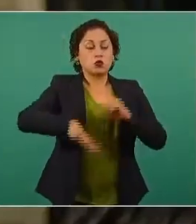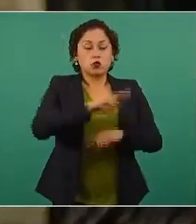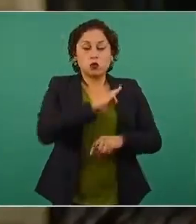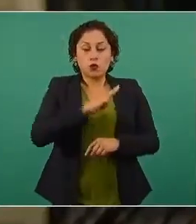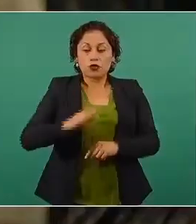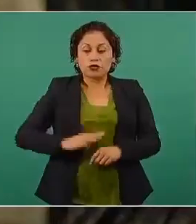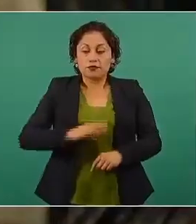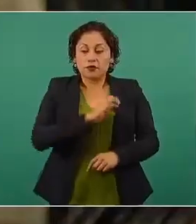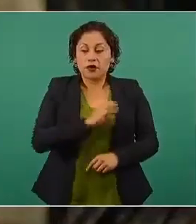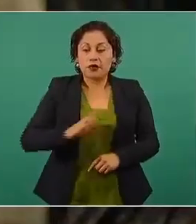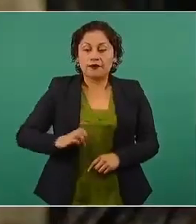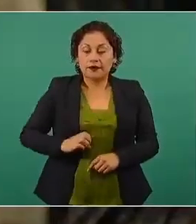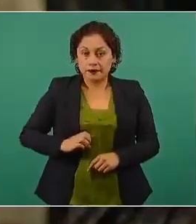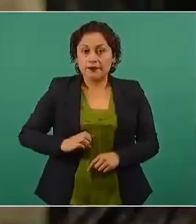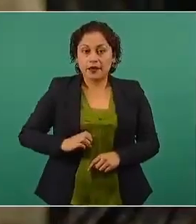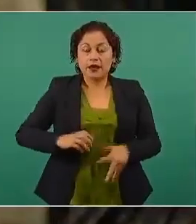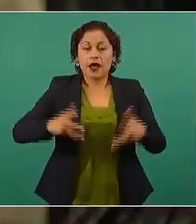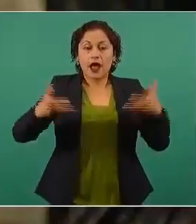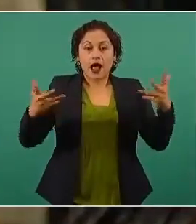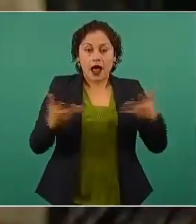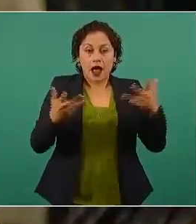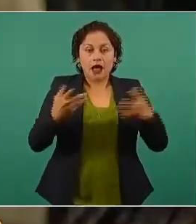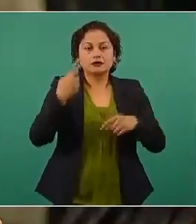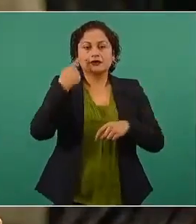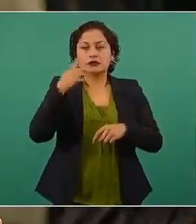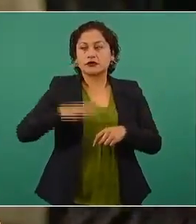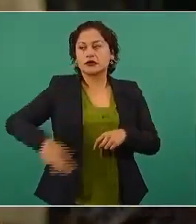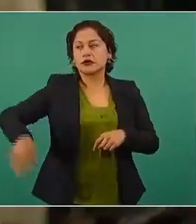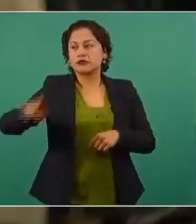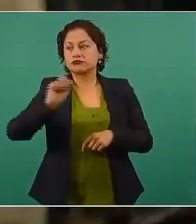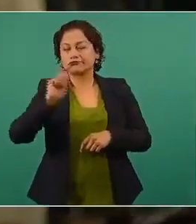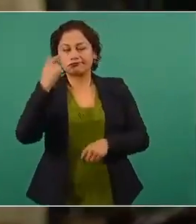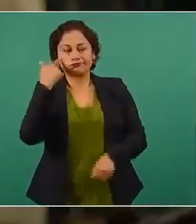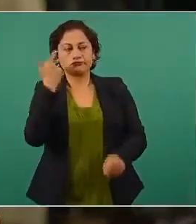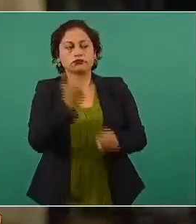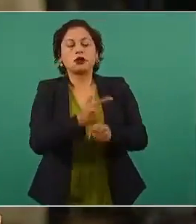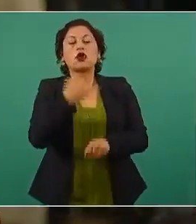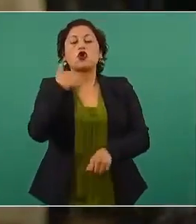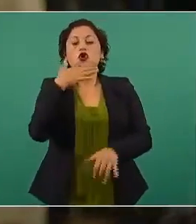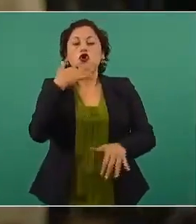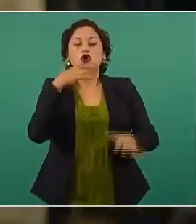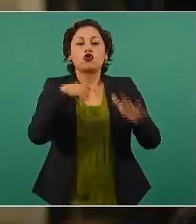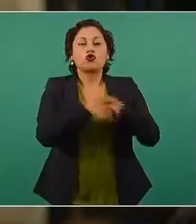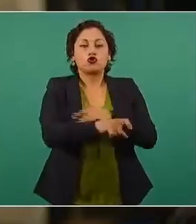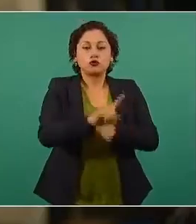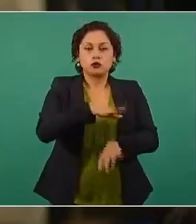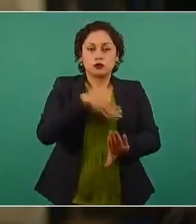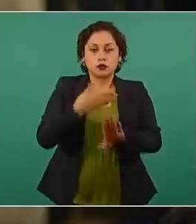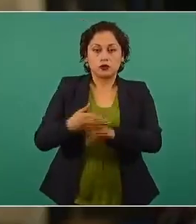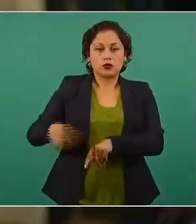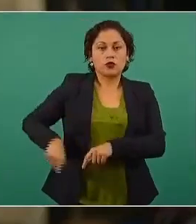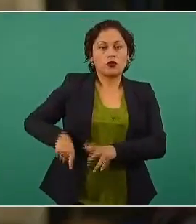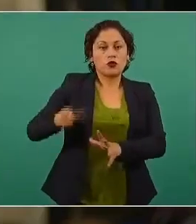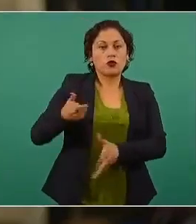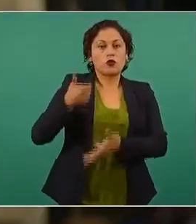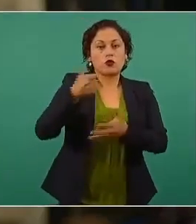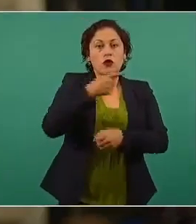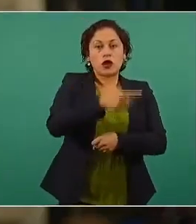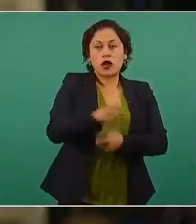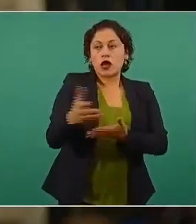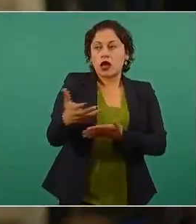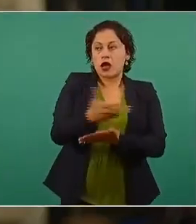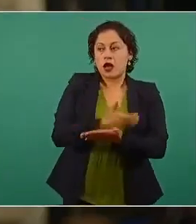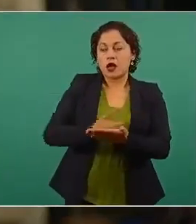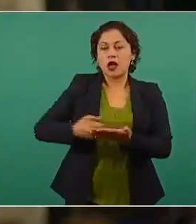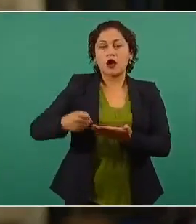algo que expertos han catalogado como corrupción y daño al erario. Cobró hasta 2 millones por la renta de cajeros para la recaudación